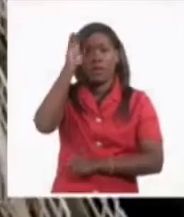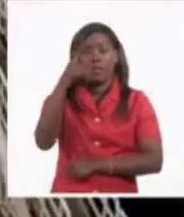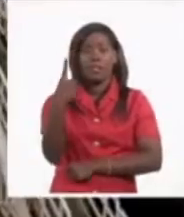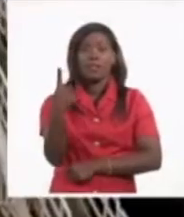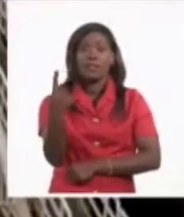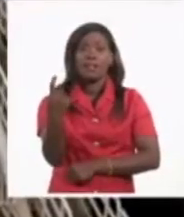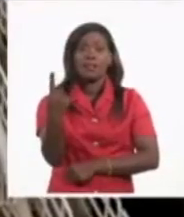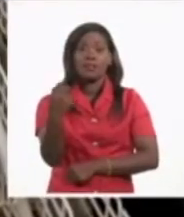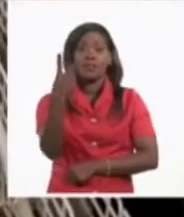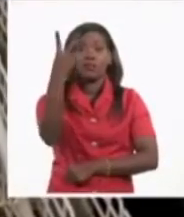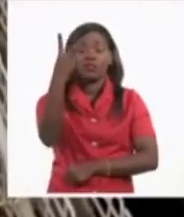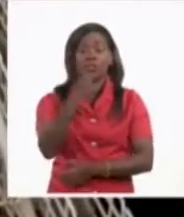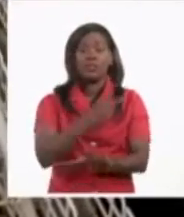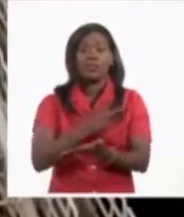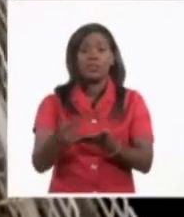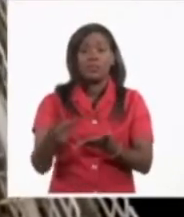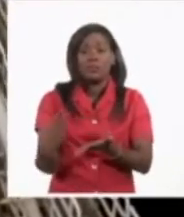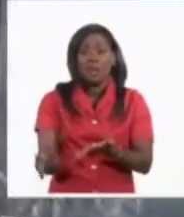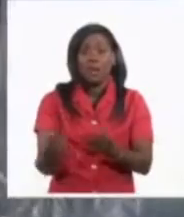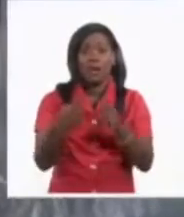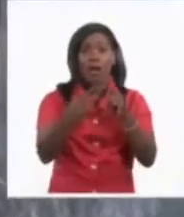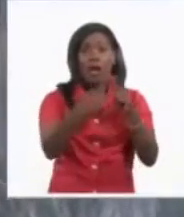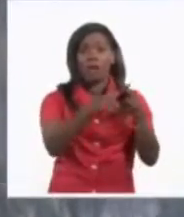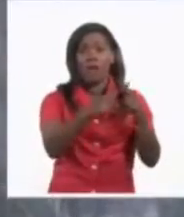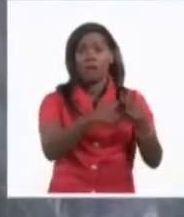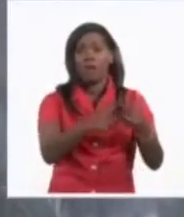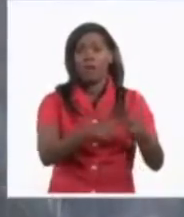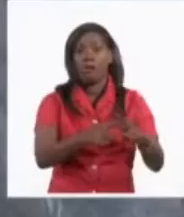2 semanas para evaluar si los daños son